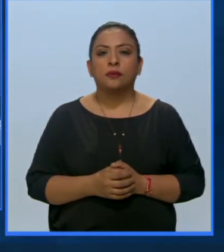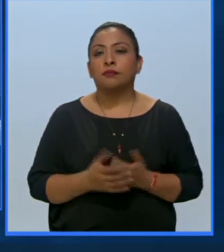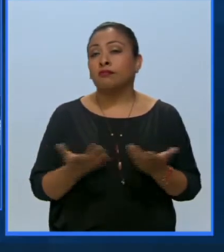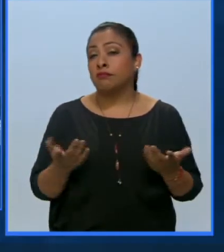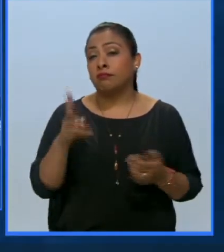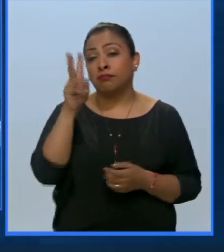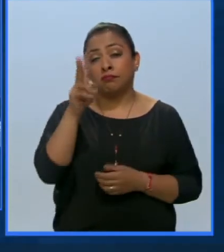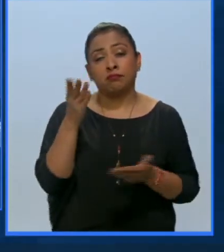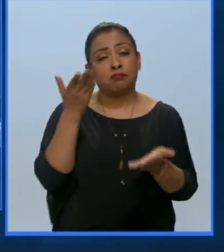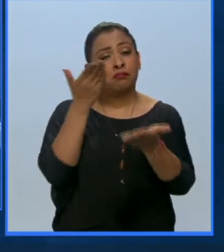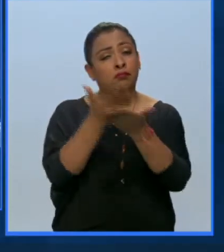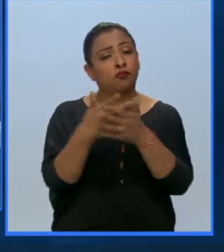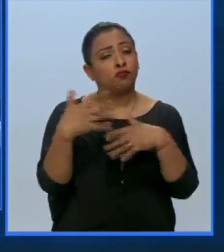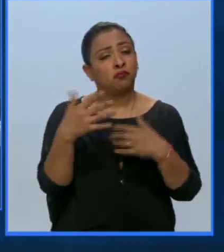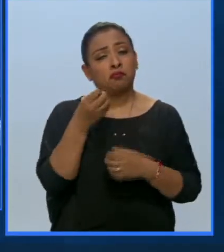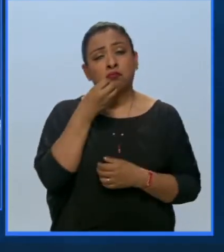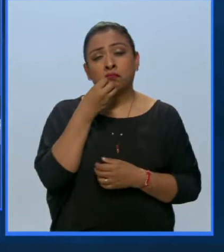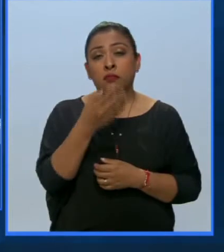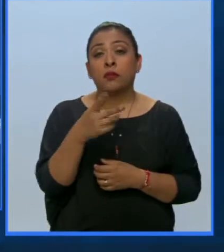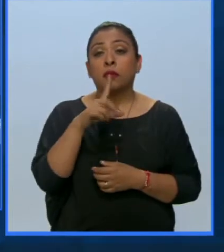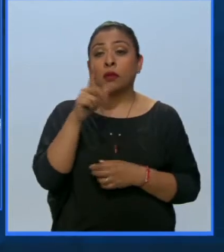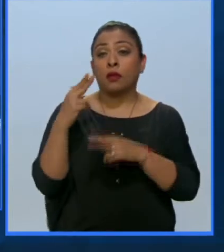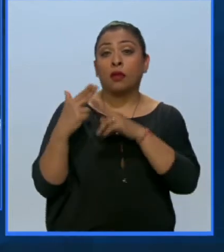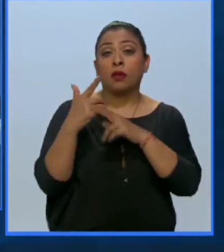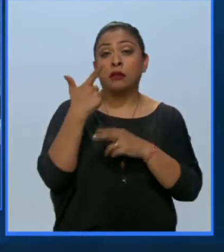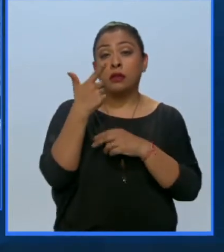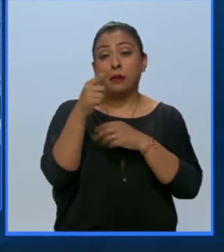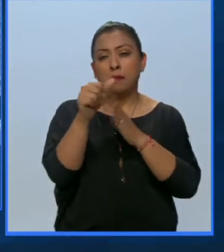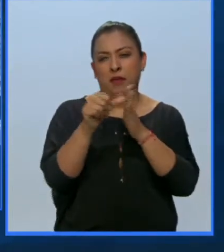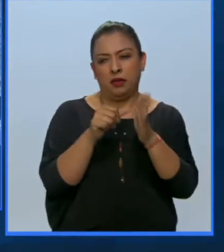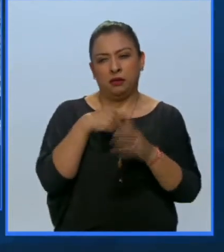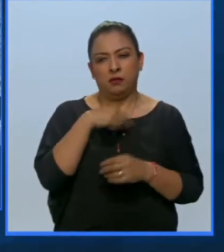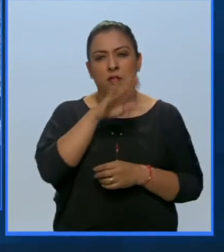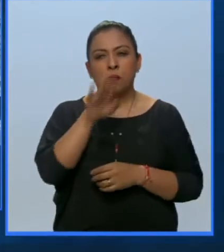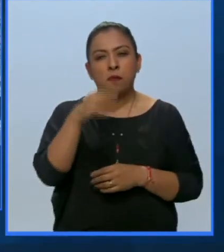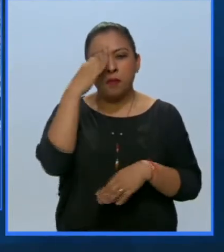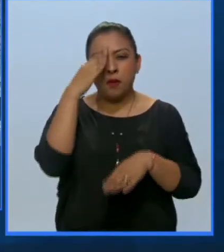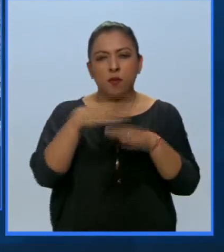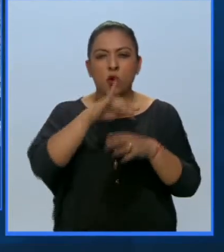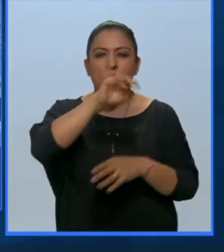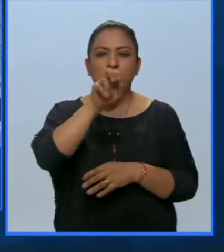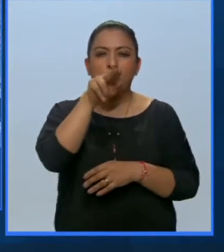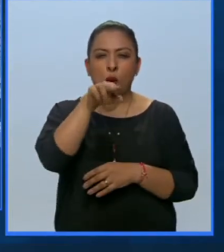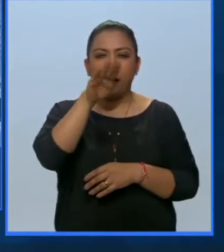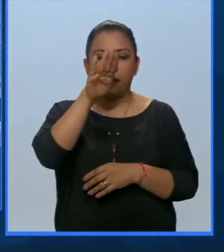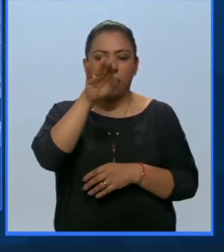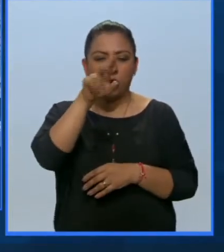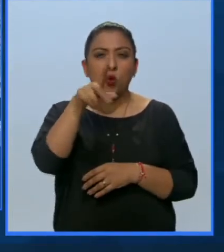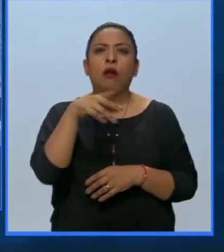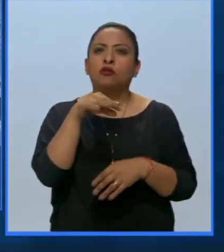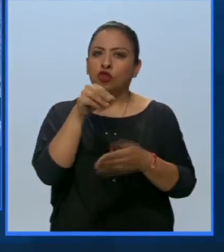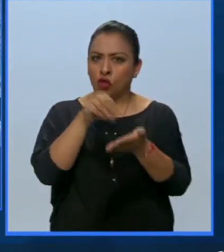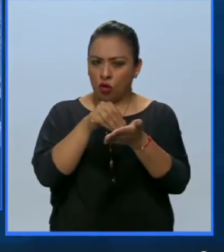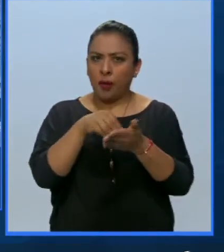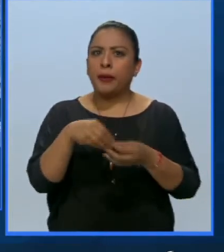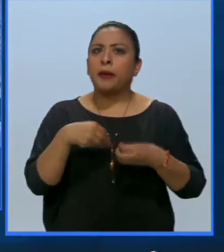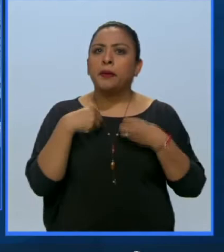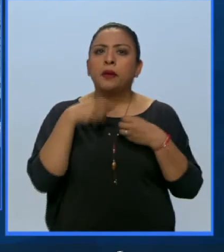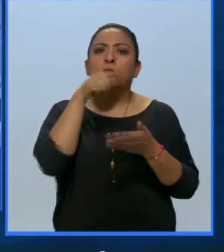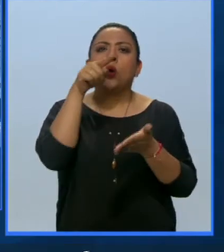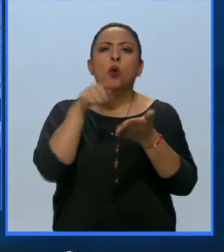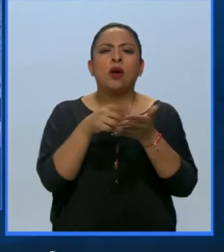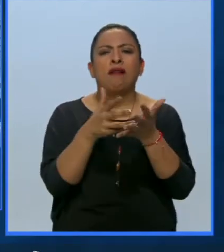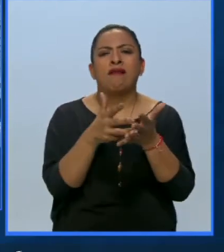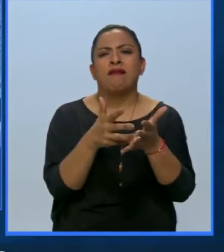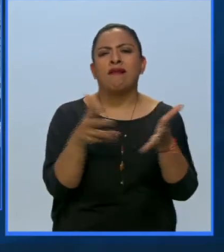Bueno, excelentes propuestas. Y a 7 meses de su partida, la memoria de Juan Bañuelos se mantiene viva. Esto ocurrió en el máximo recinto